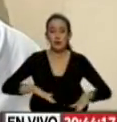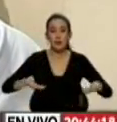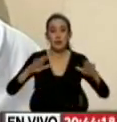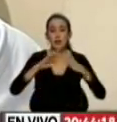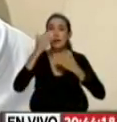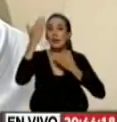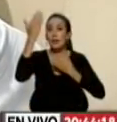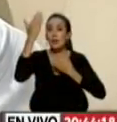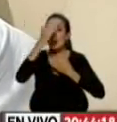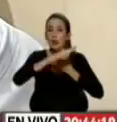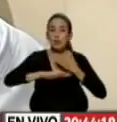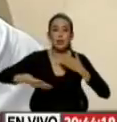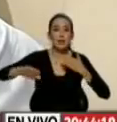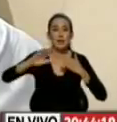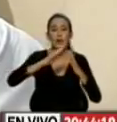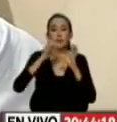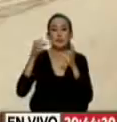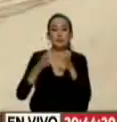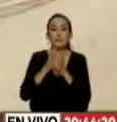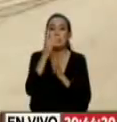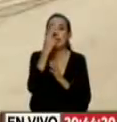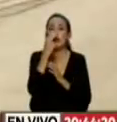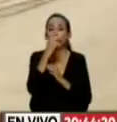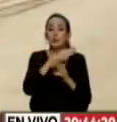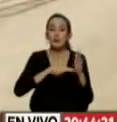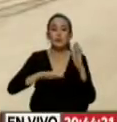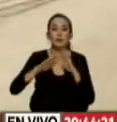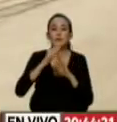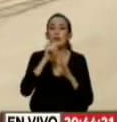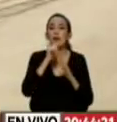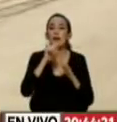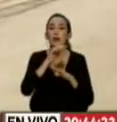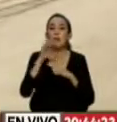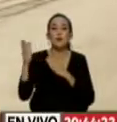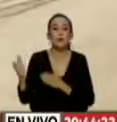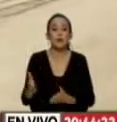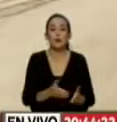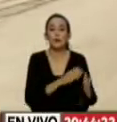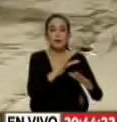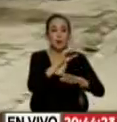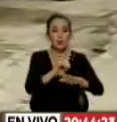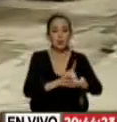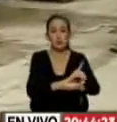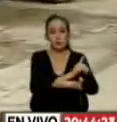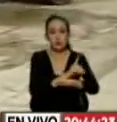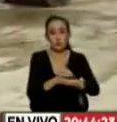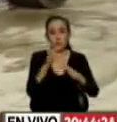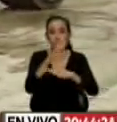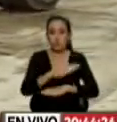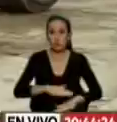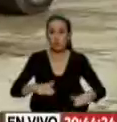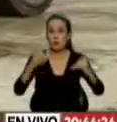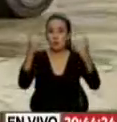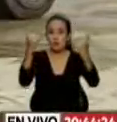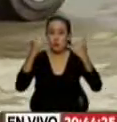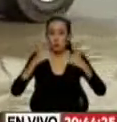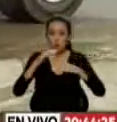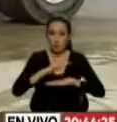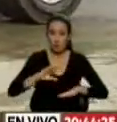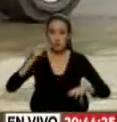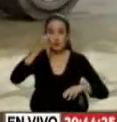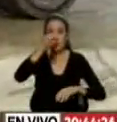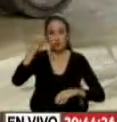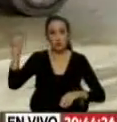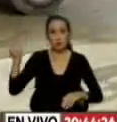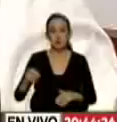alcalde de Guayaquil, Jaime Nebot, dispuso a Interagua permitir a los proveedores de Durán equiparse en Imaconza, ubicada en el norte del